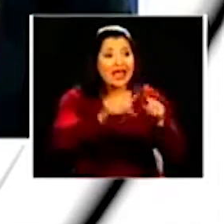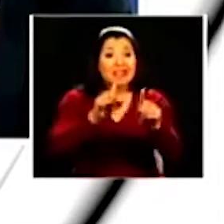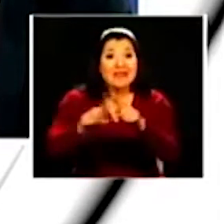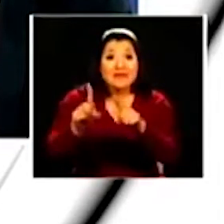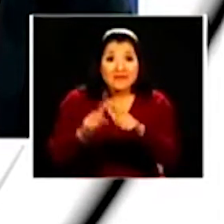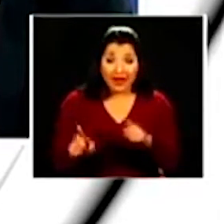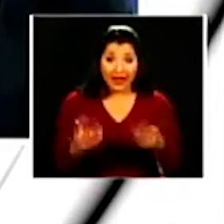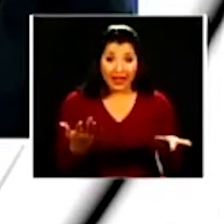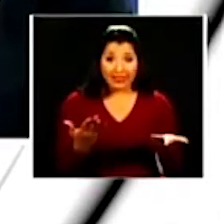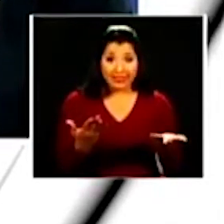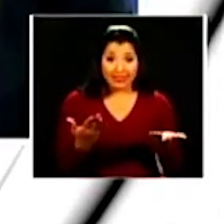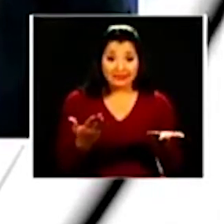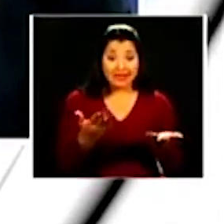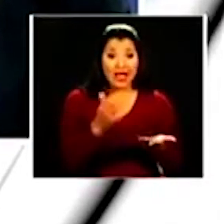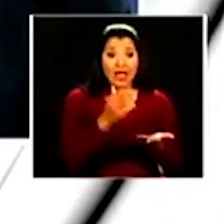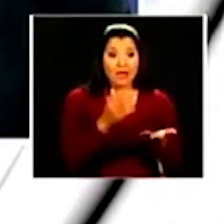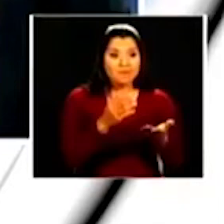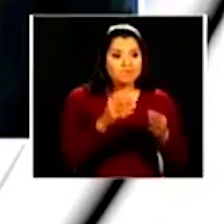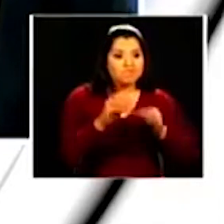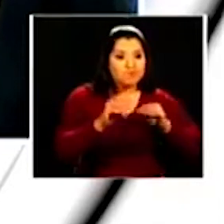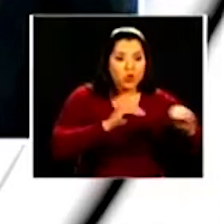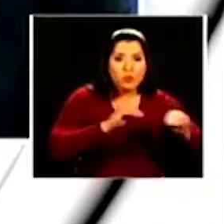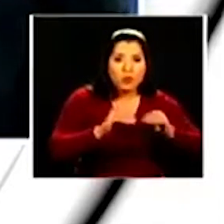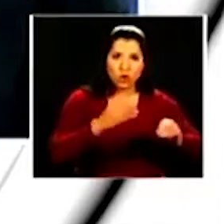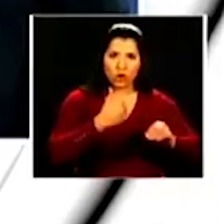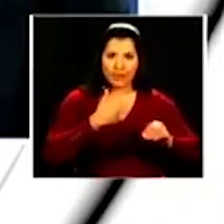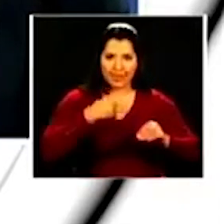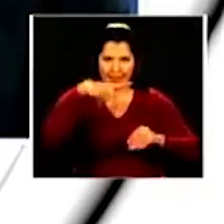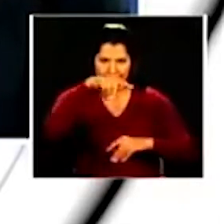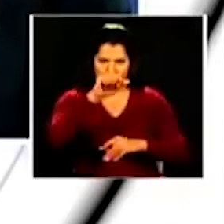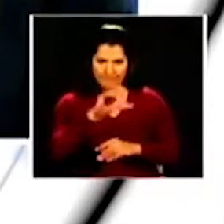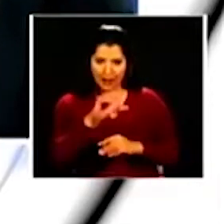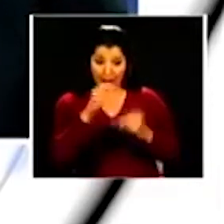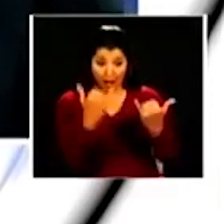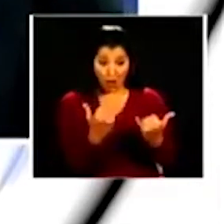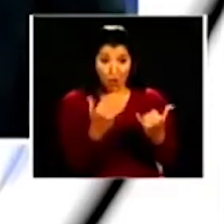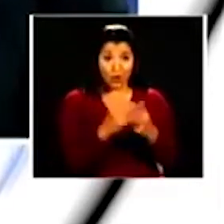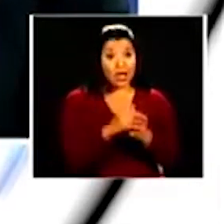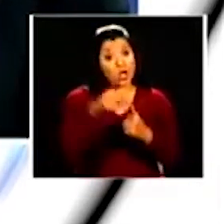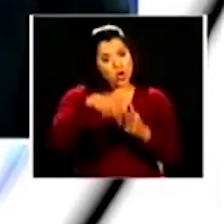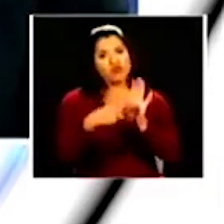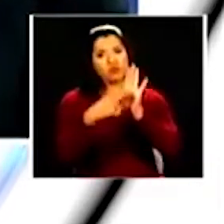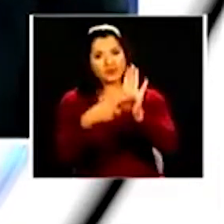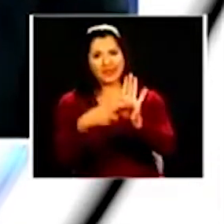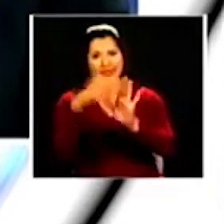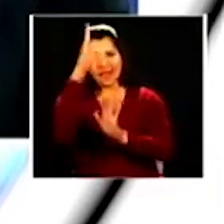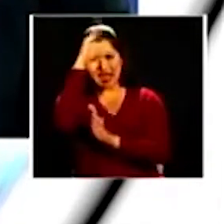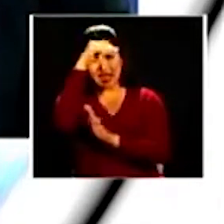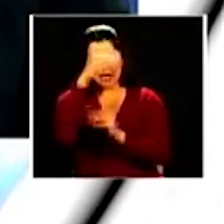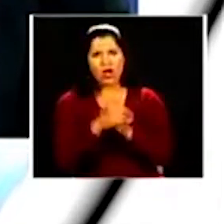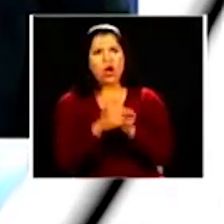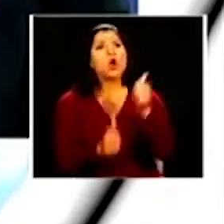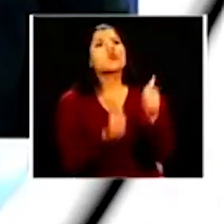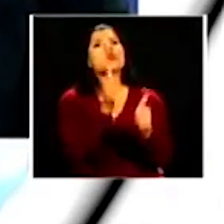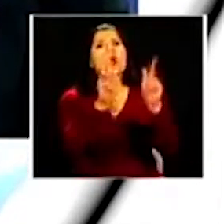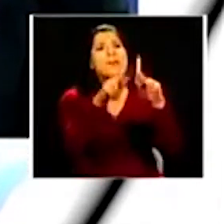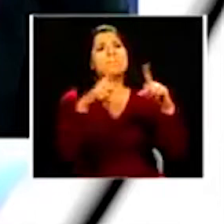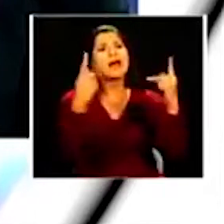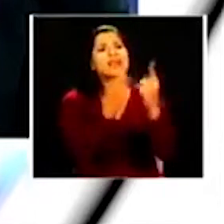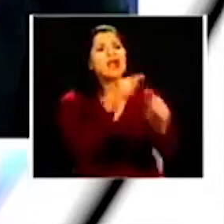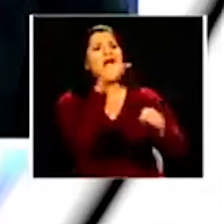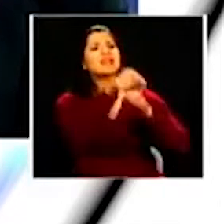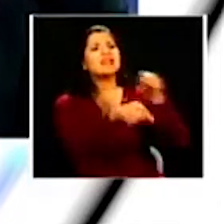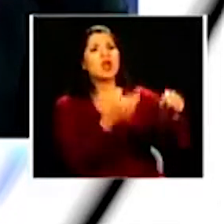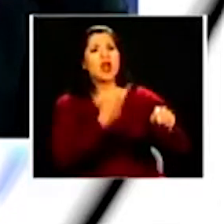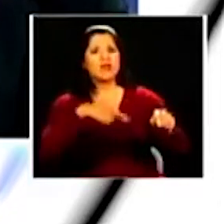hoy representa don Carlos Alvarado, de cuál es el partido que ha atacado a la Iglesia Católica, cuál es el partido que ha atacado la libertad